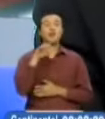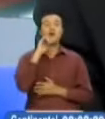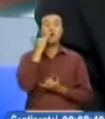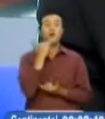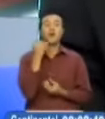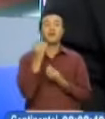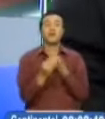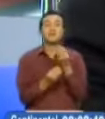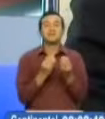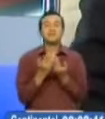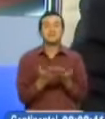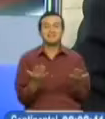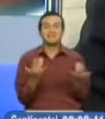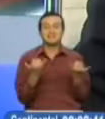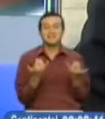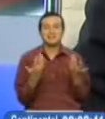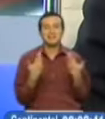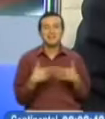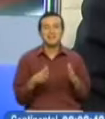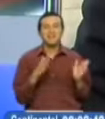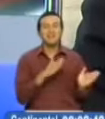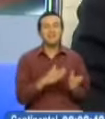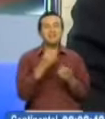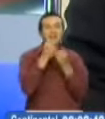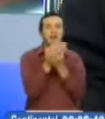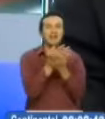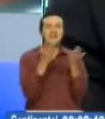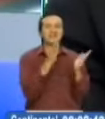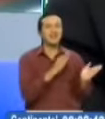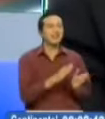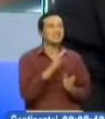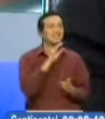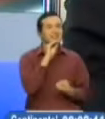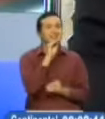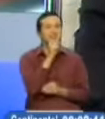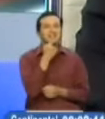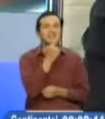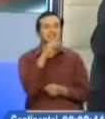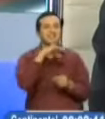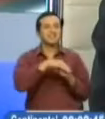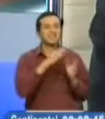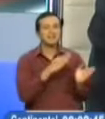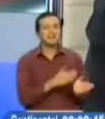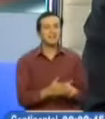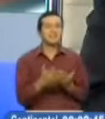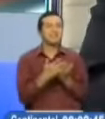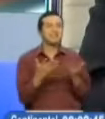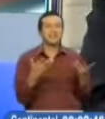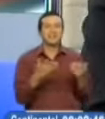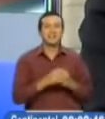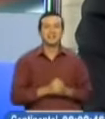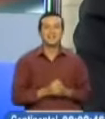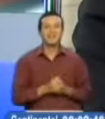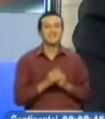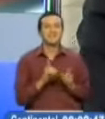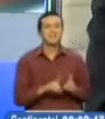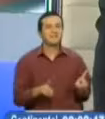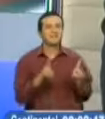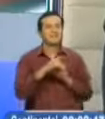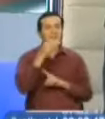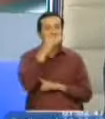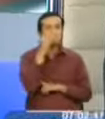hoy? Ayer fue el día de las elecciones, hoy 3 de abril, ya se barajaron los resultados, ya hay resultados